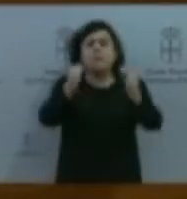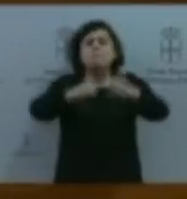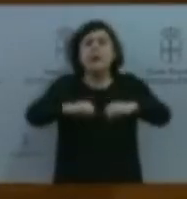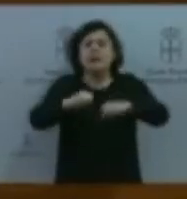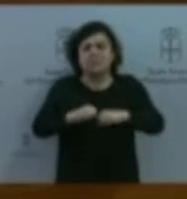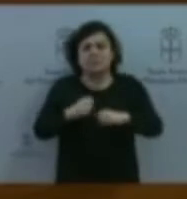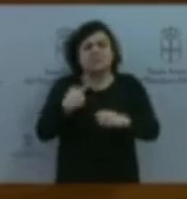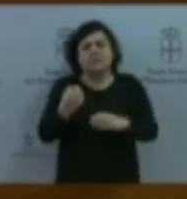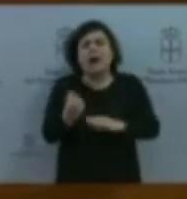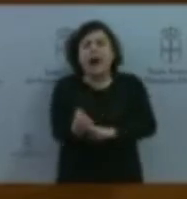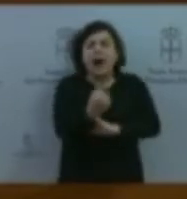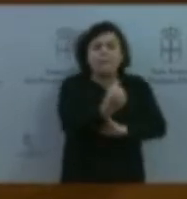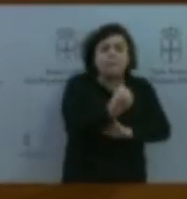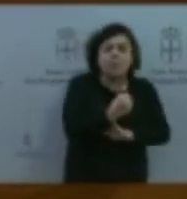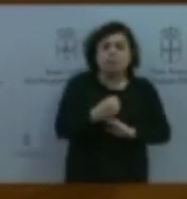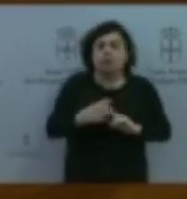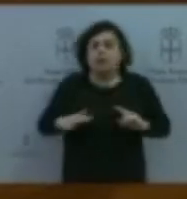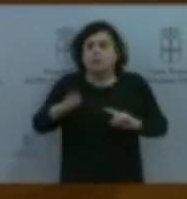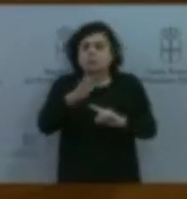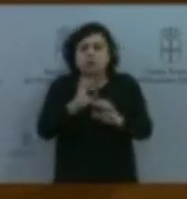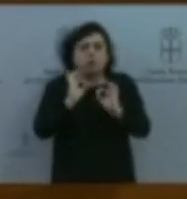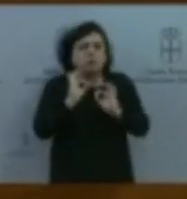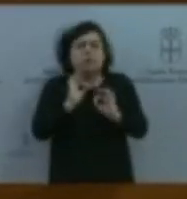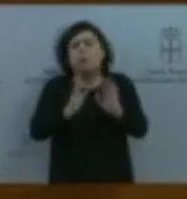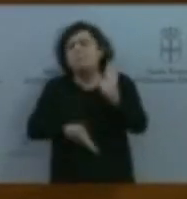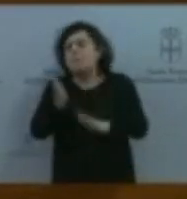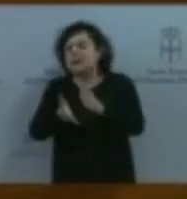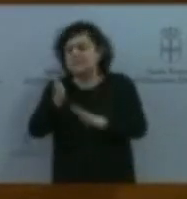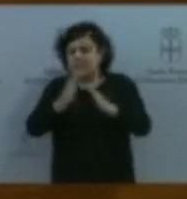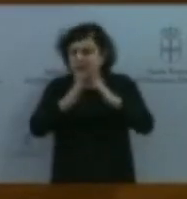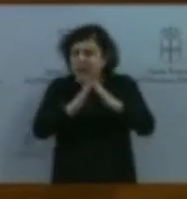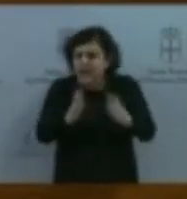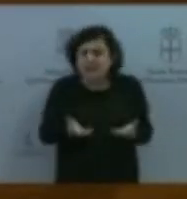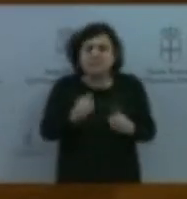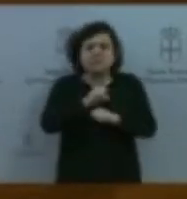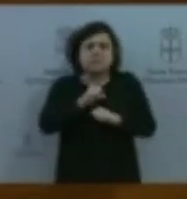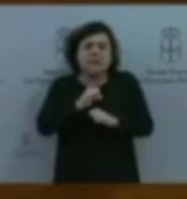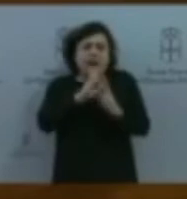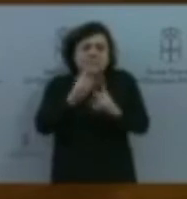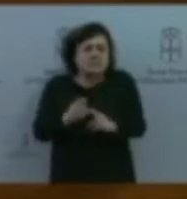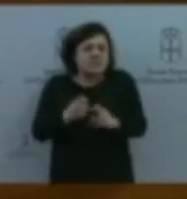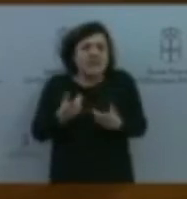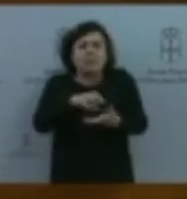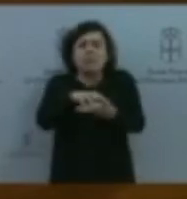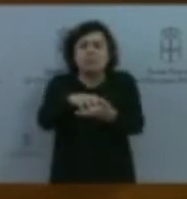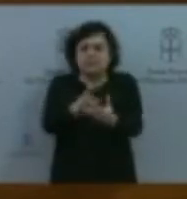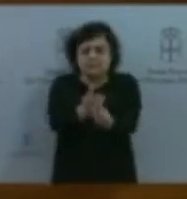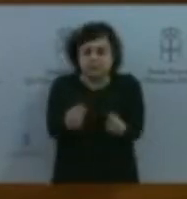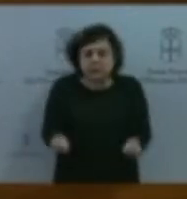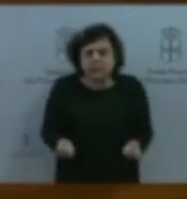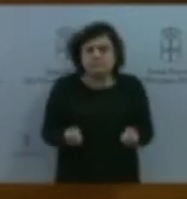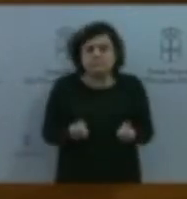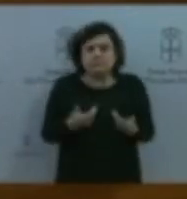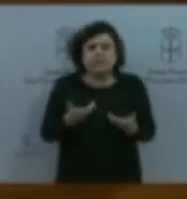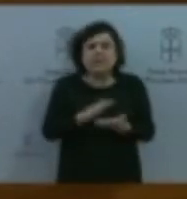hagan salir de allí, donde no tengamos que esperar la administración, donde se elimine la incertidumbre. Hemos hablado mucho durante todo el debate de la importancia